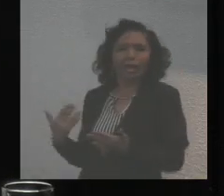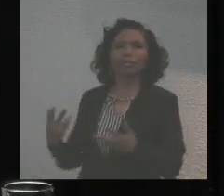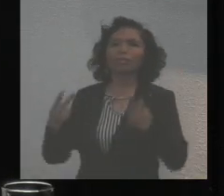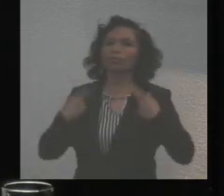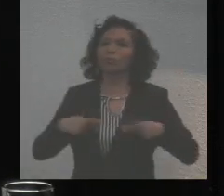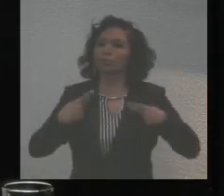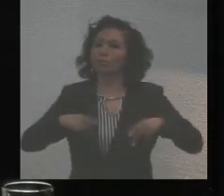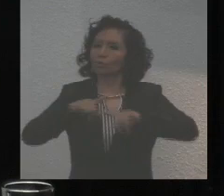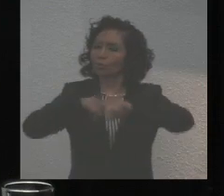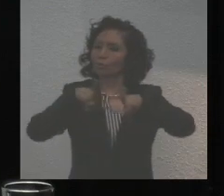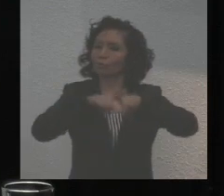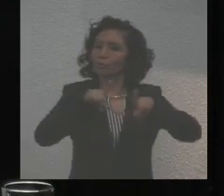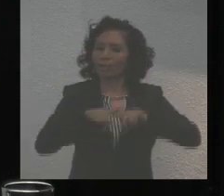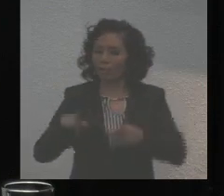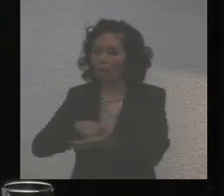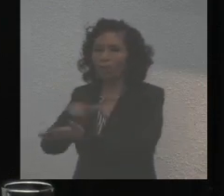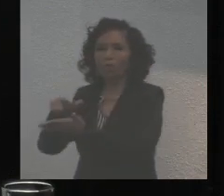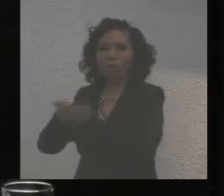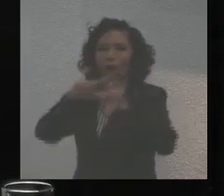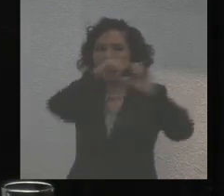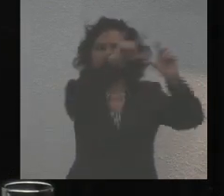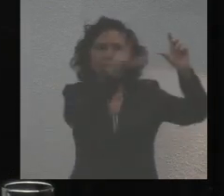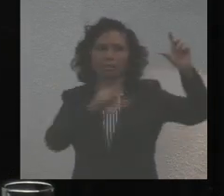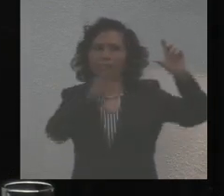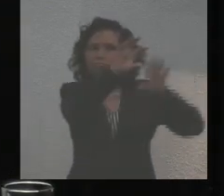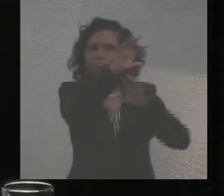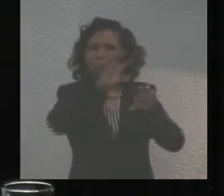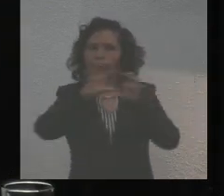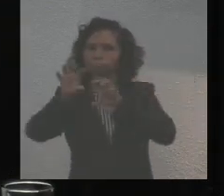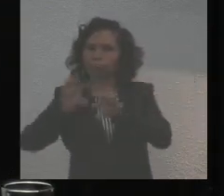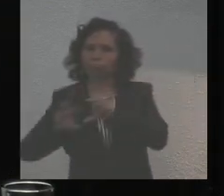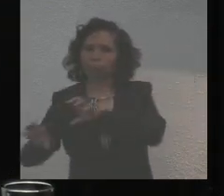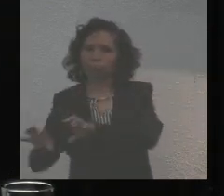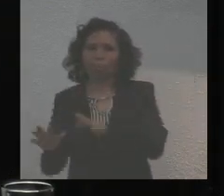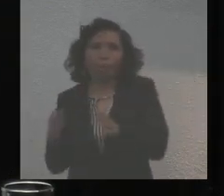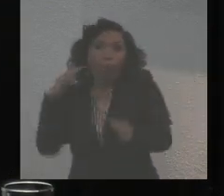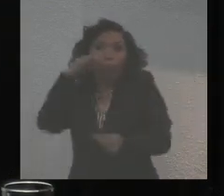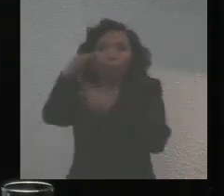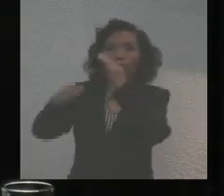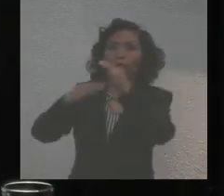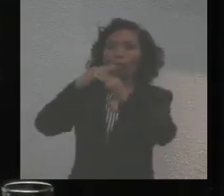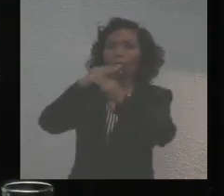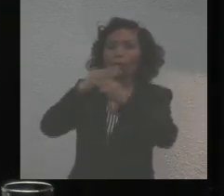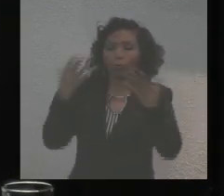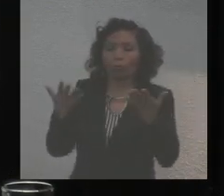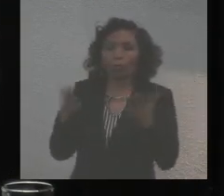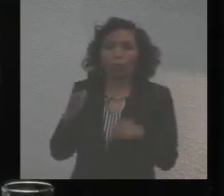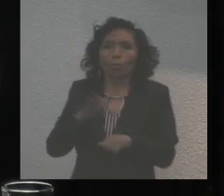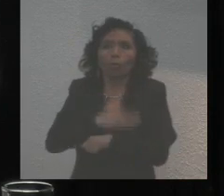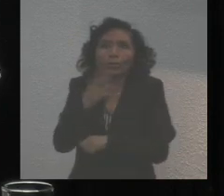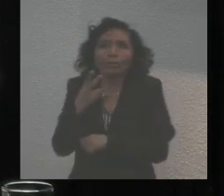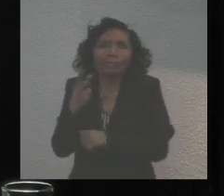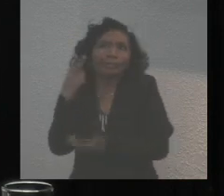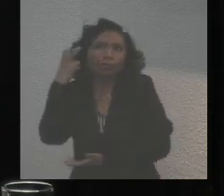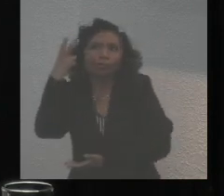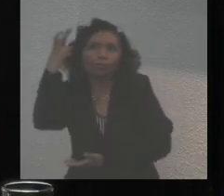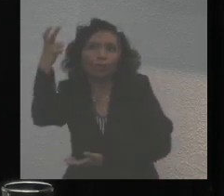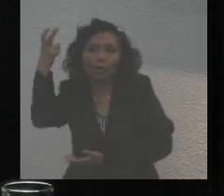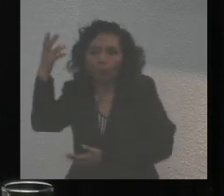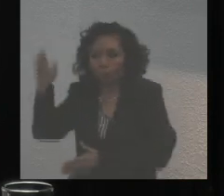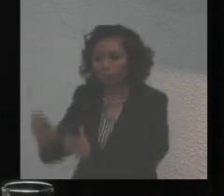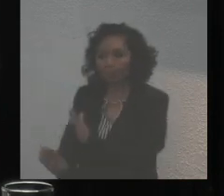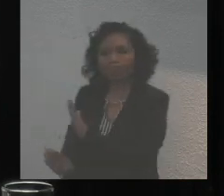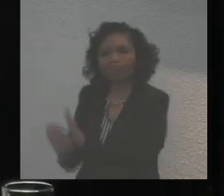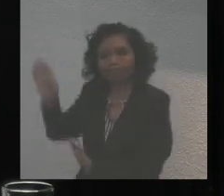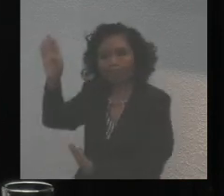de diferentes lugares del país, pero también de diferentes partes del mundo, movidos por un mismo deseo de progreso